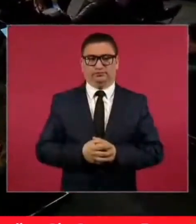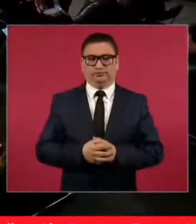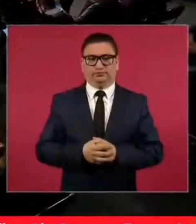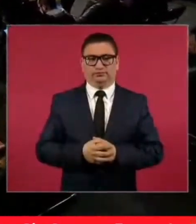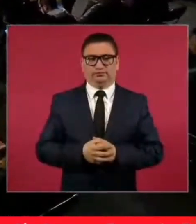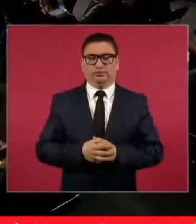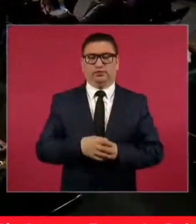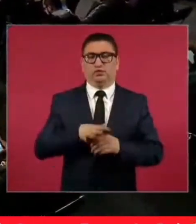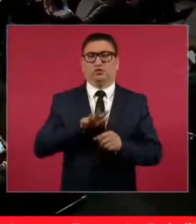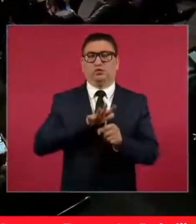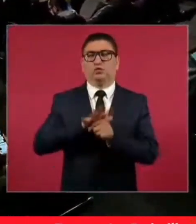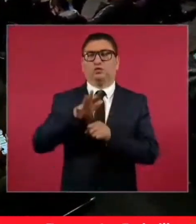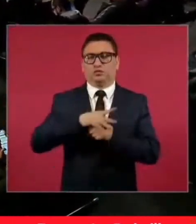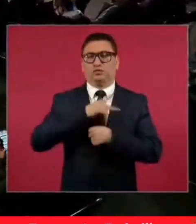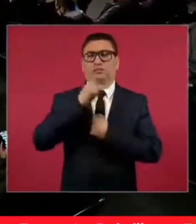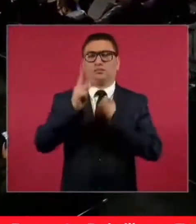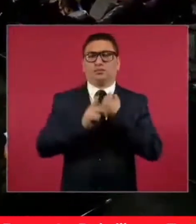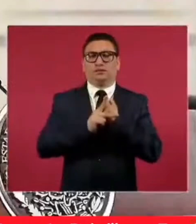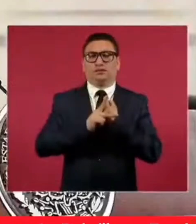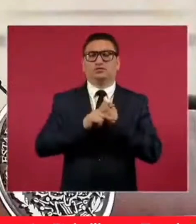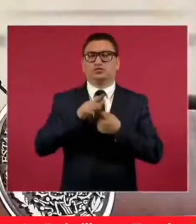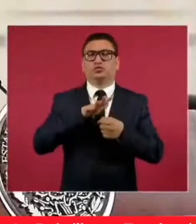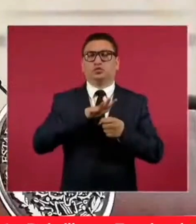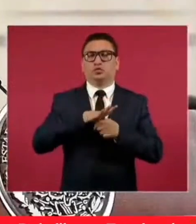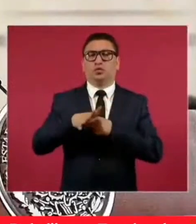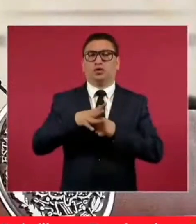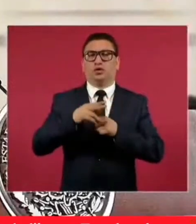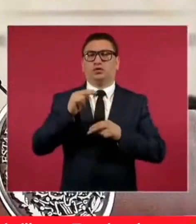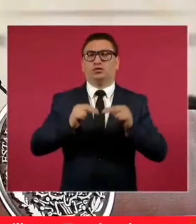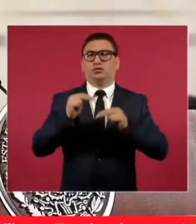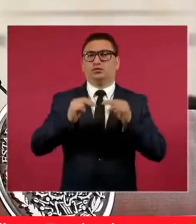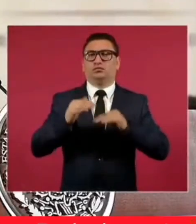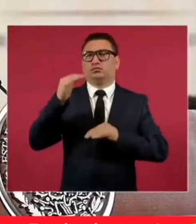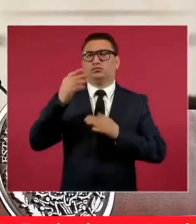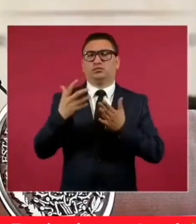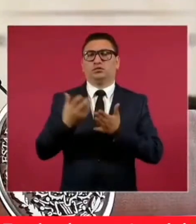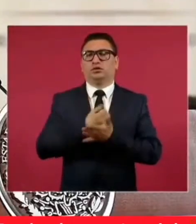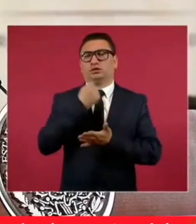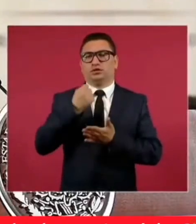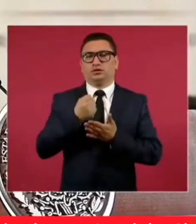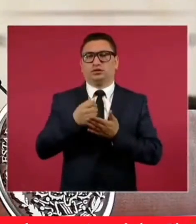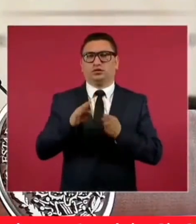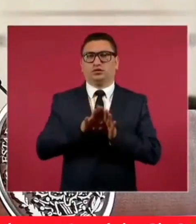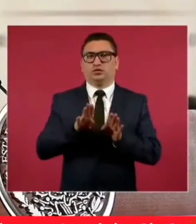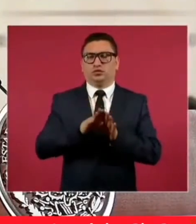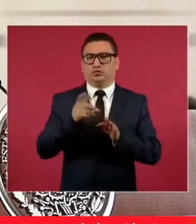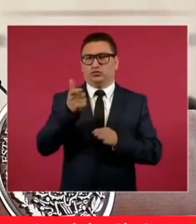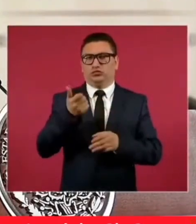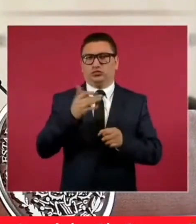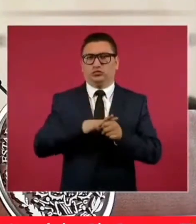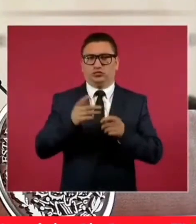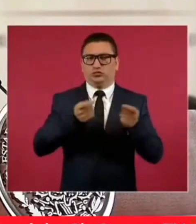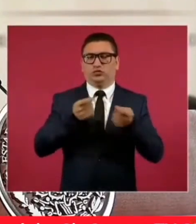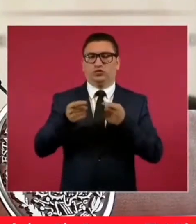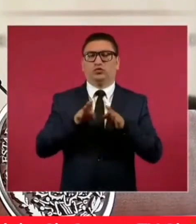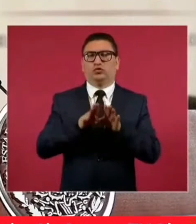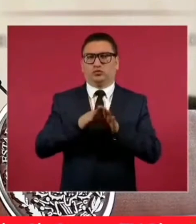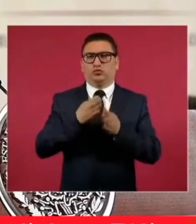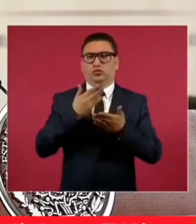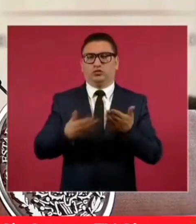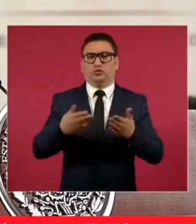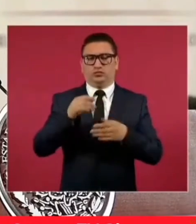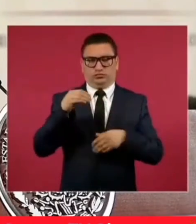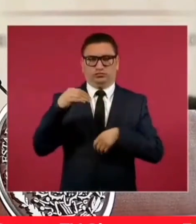qué país, a ver cuáles son los países que nos ganan en manejo de la economía actualmente. ¿Por qué